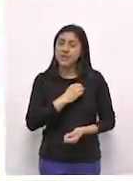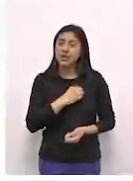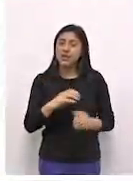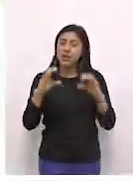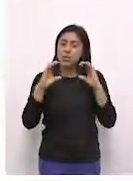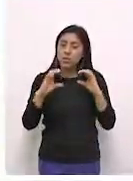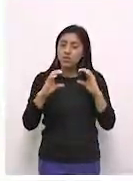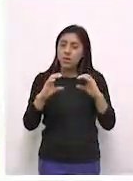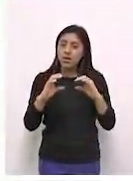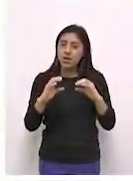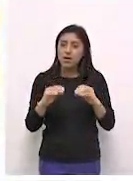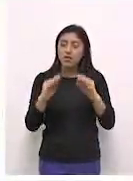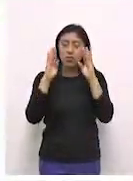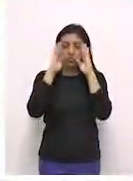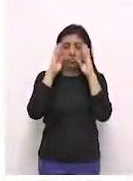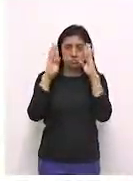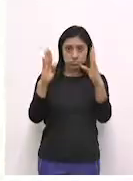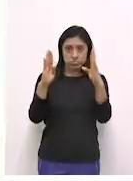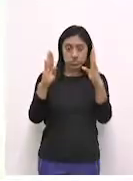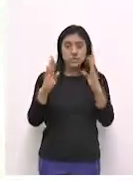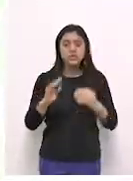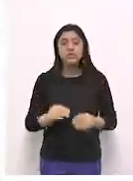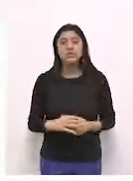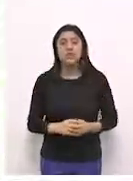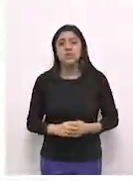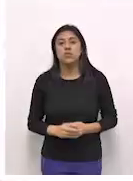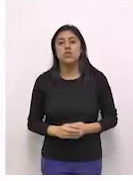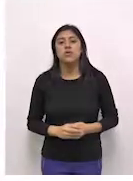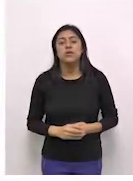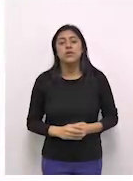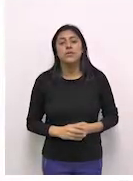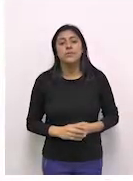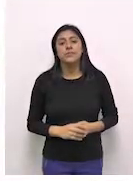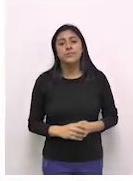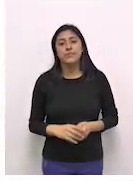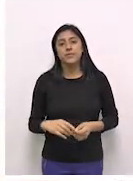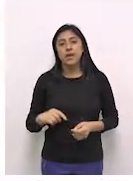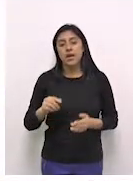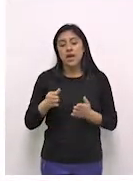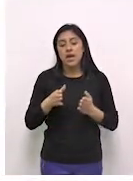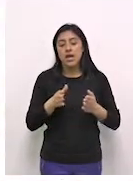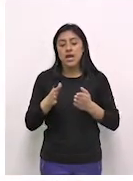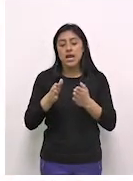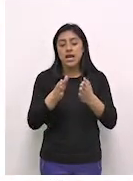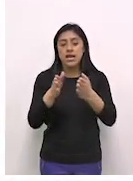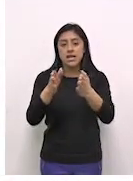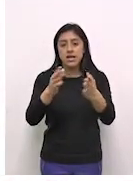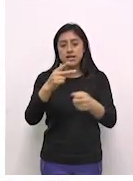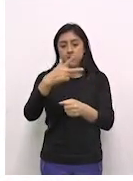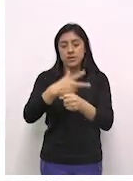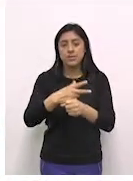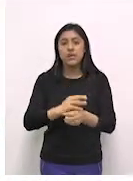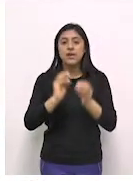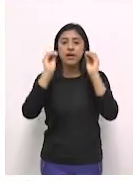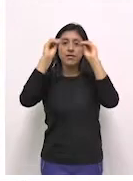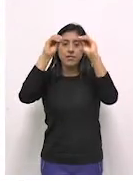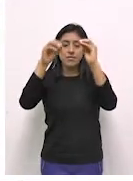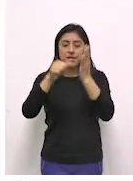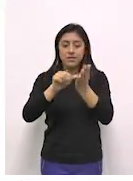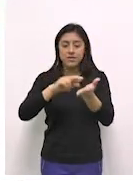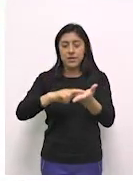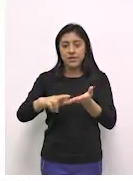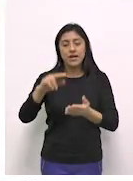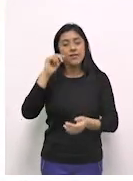de conocimientos y prudencia al maniobrar el volante, también de tener concentración y ubicación en rutas